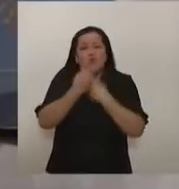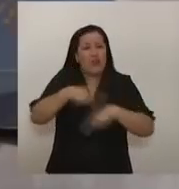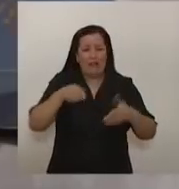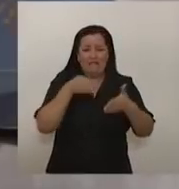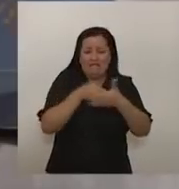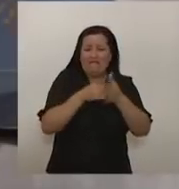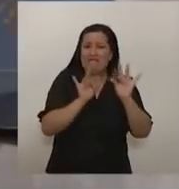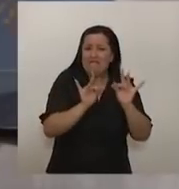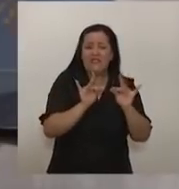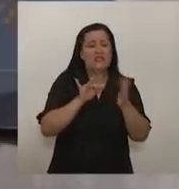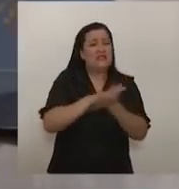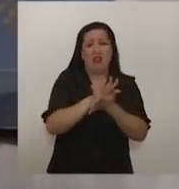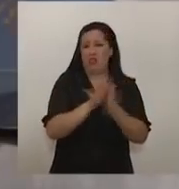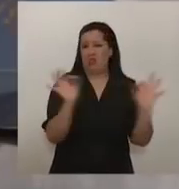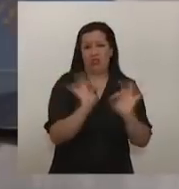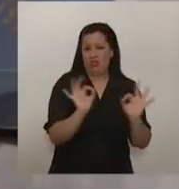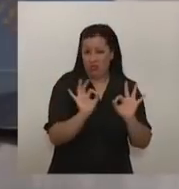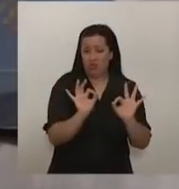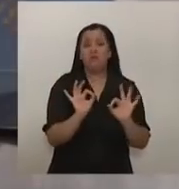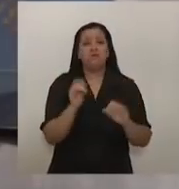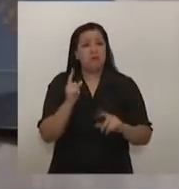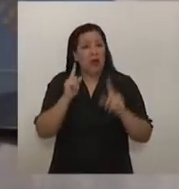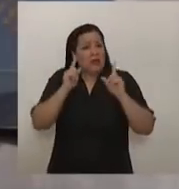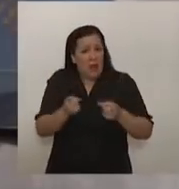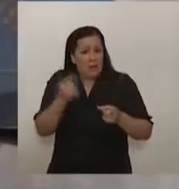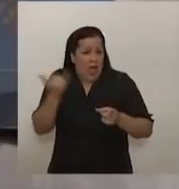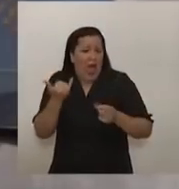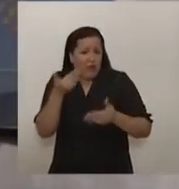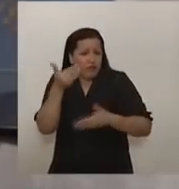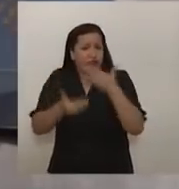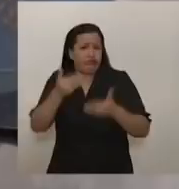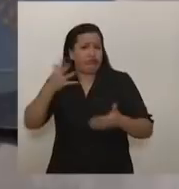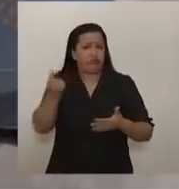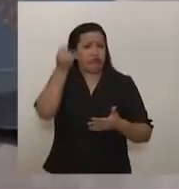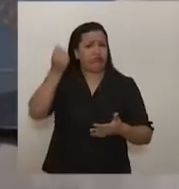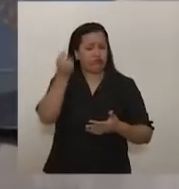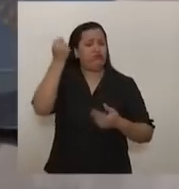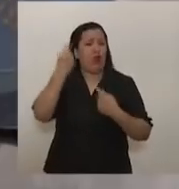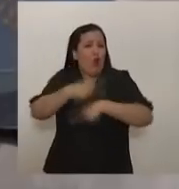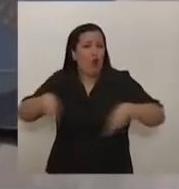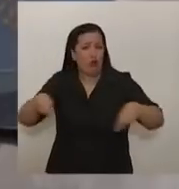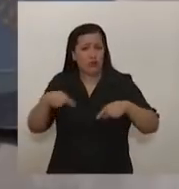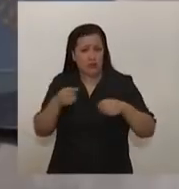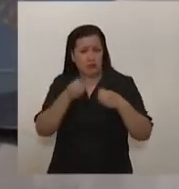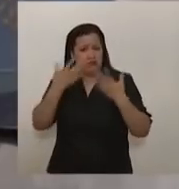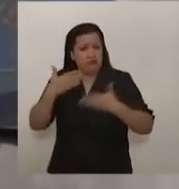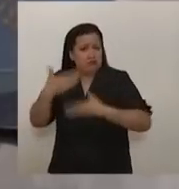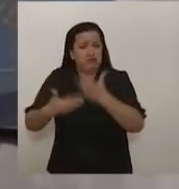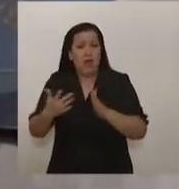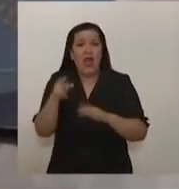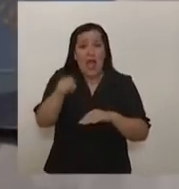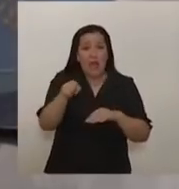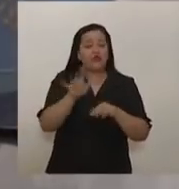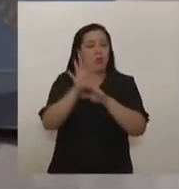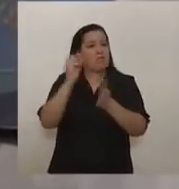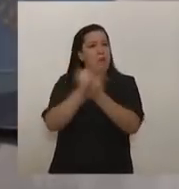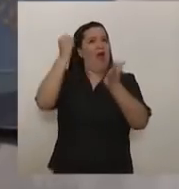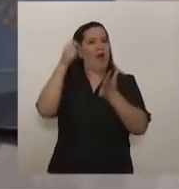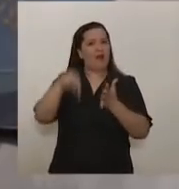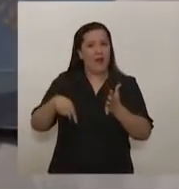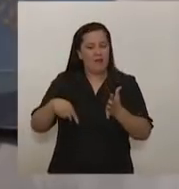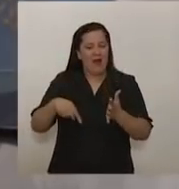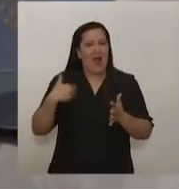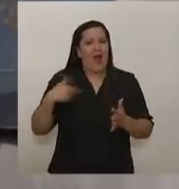pudimos resolver. Y que también hay muchos avances que los argentinos hemos conquistado y que son un antes y un después para